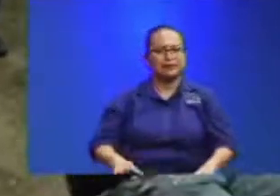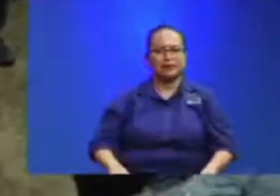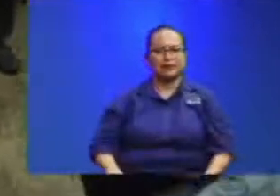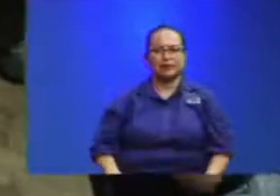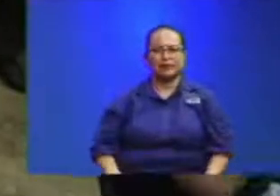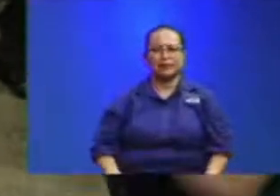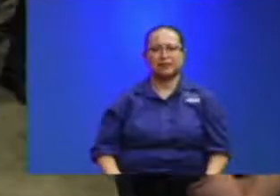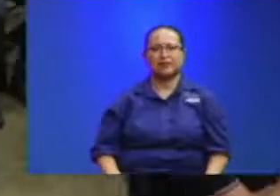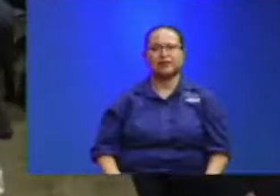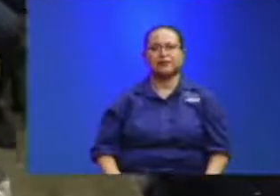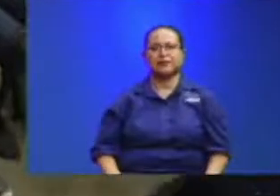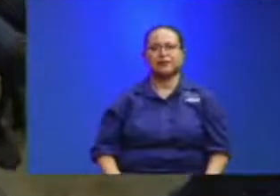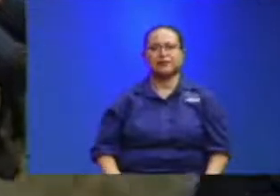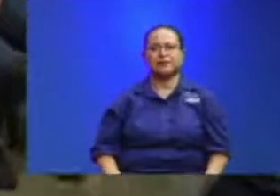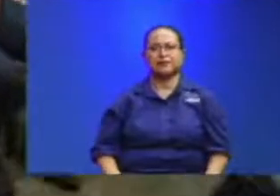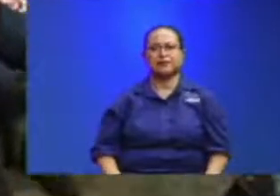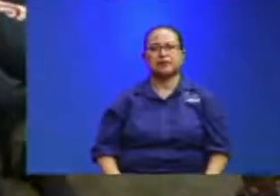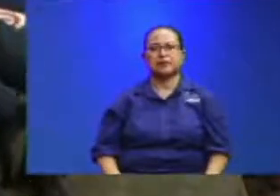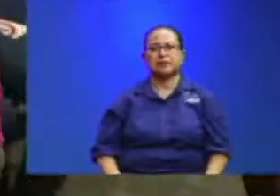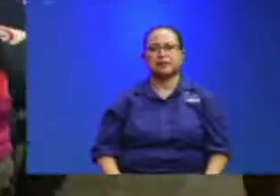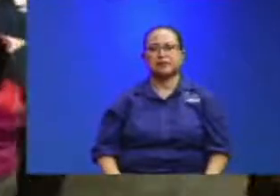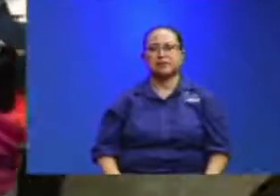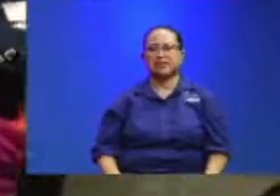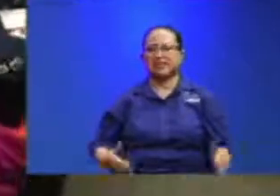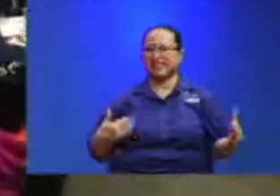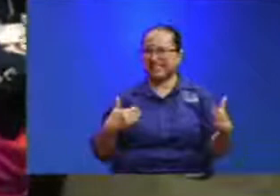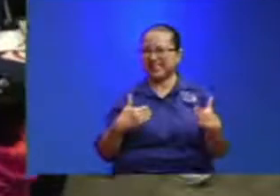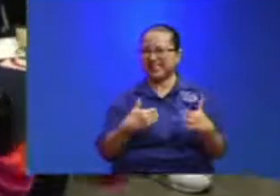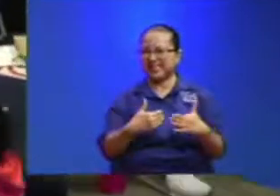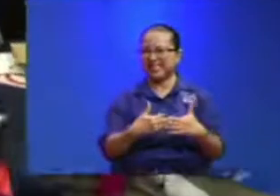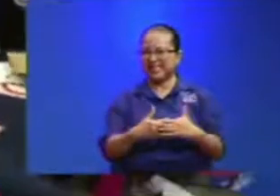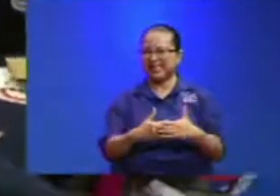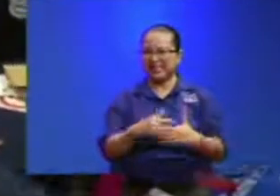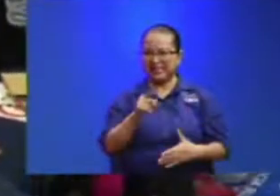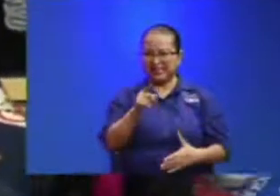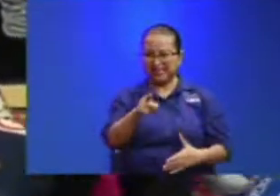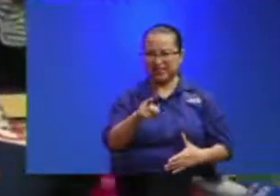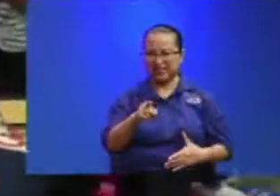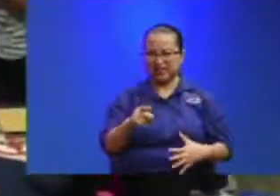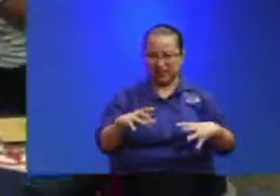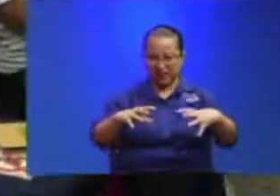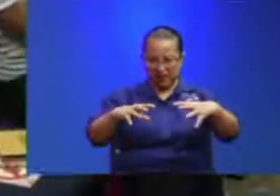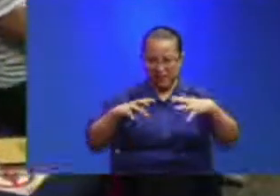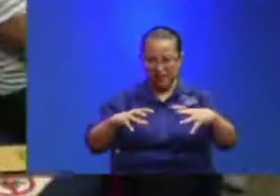que haya pegado a ti una piedra de tropiezo